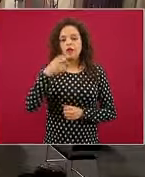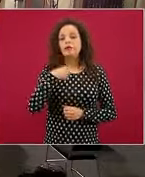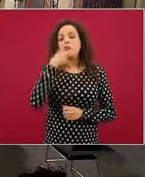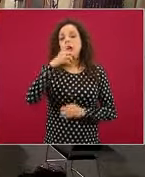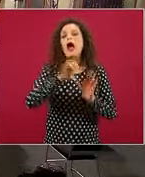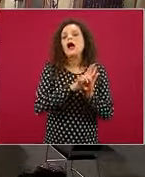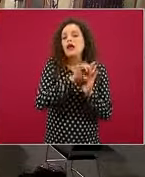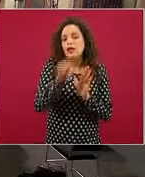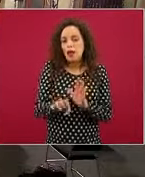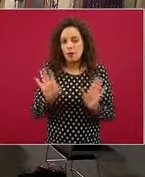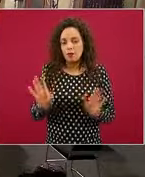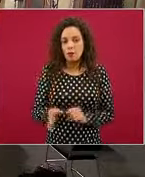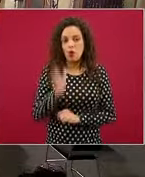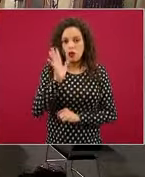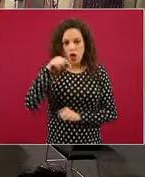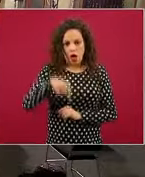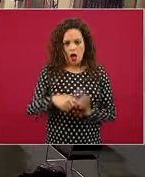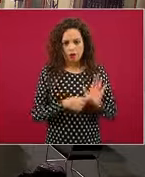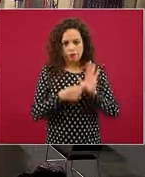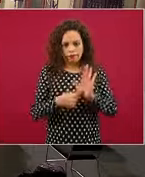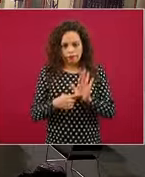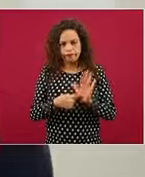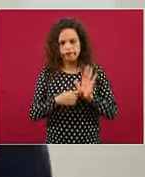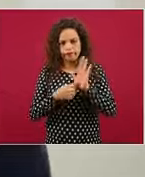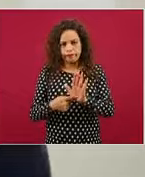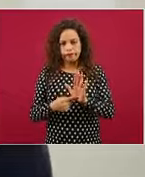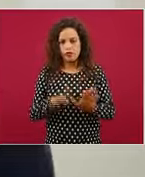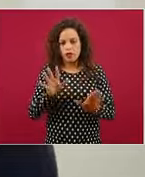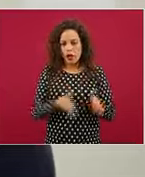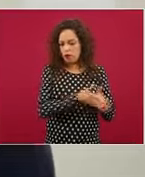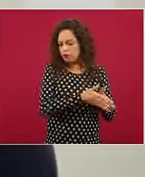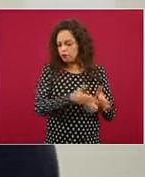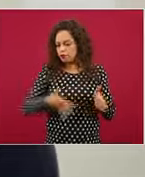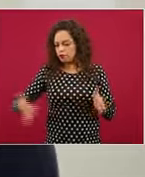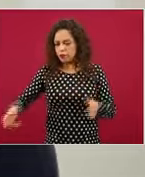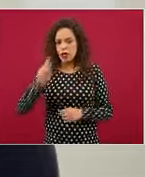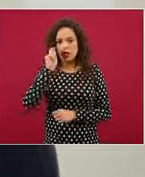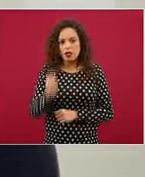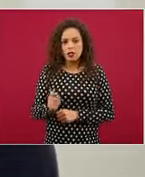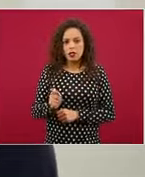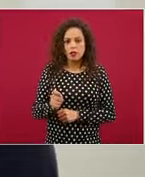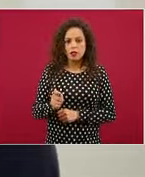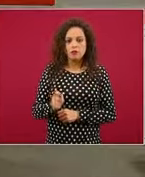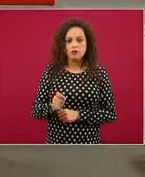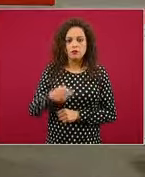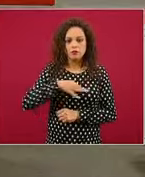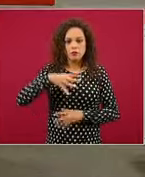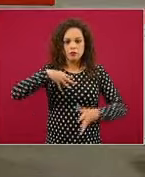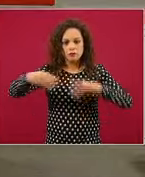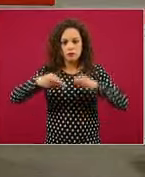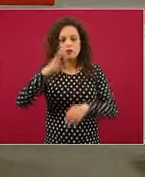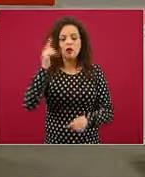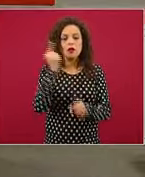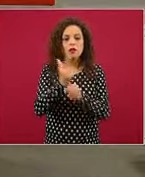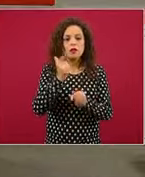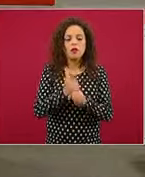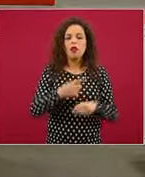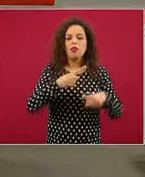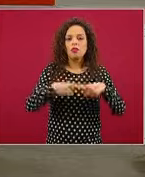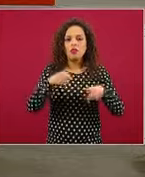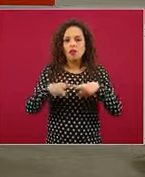hemos presentado que en el transcurso de la epidemia que llevamos de este año se han encontrado diferentes clados, se han encontrado diferentes